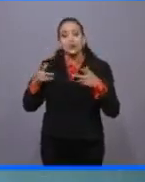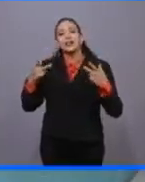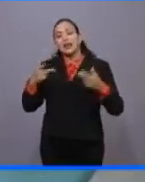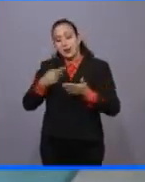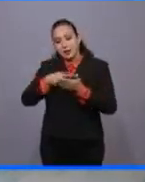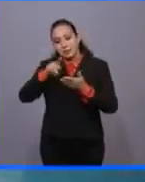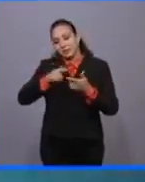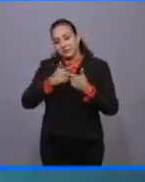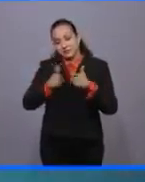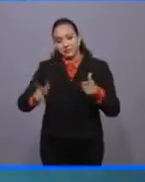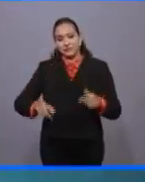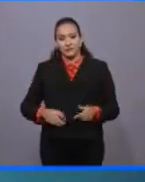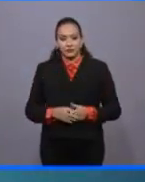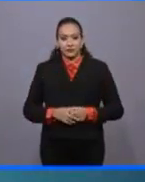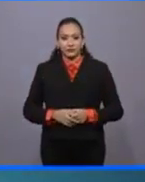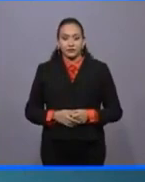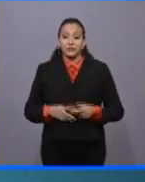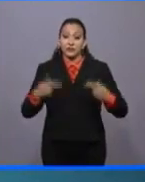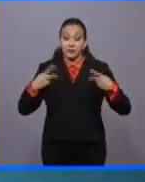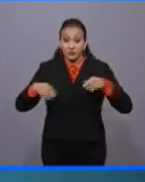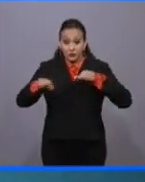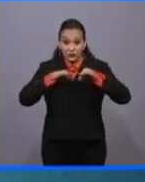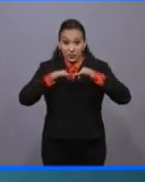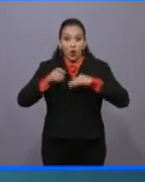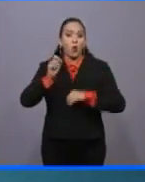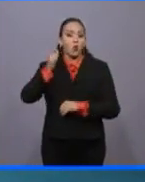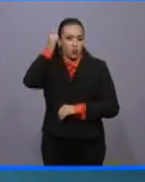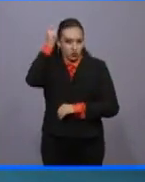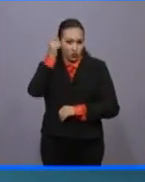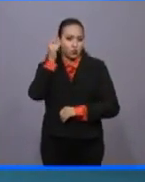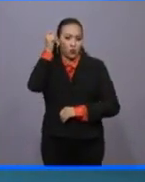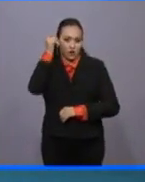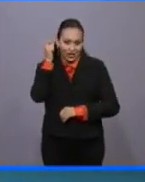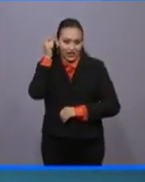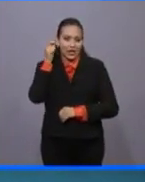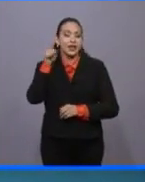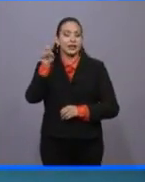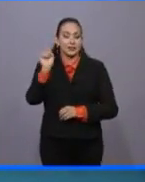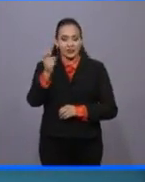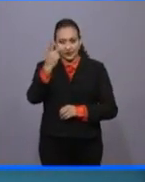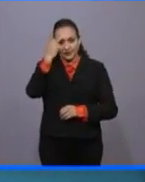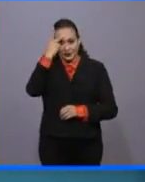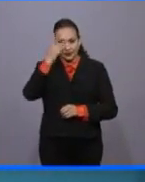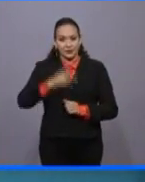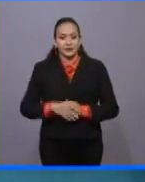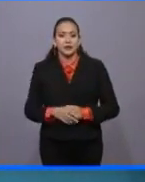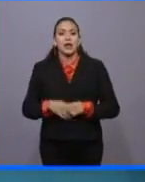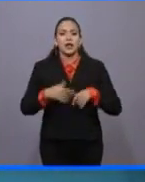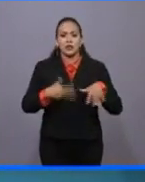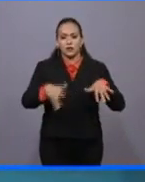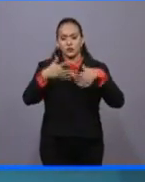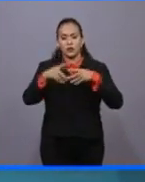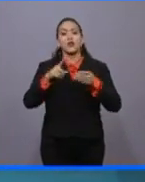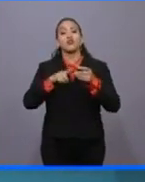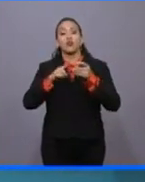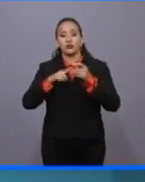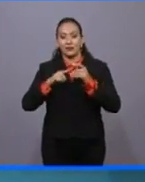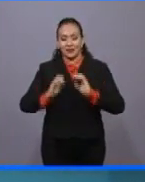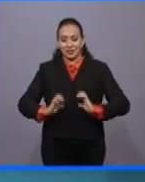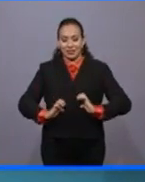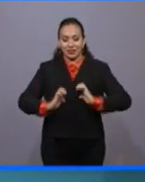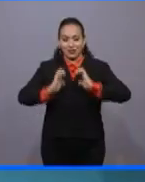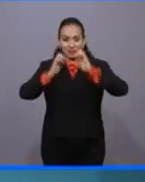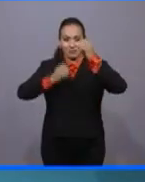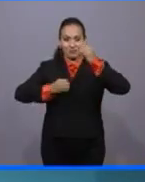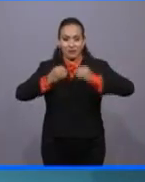juzgadoras. Personas trabajadoras y jubiladas del Poder Judicial de San Luis Potosí se manifestaron en el Palacio de